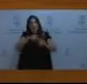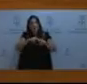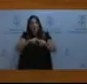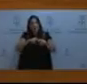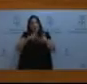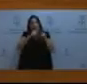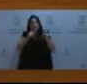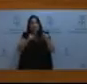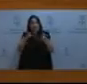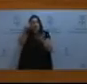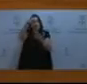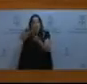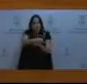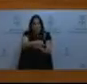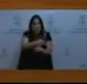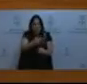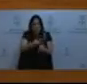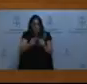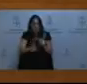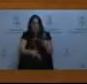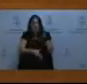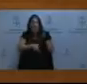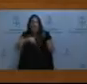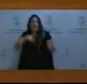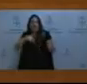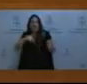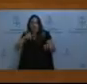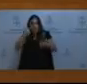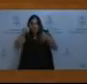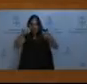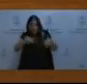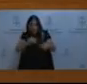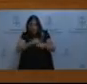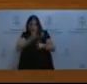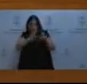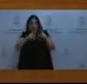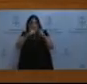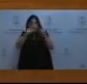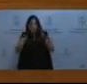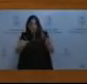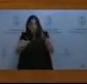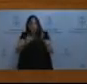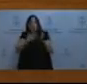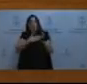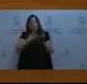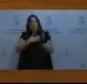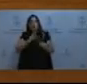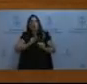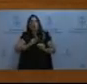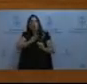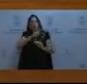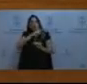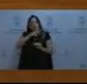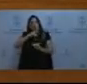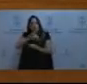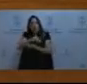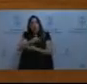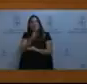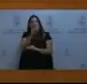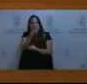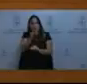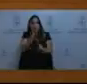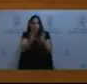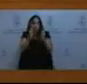política general absolutamente básica para que los asturianos, primero, conserven su patrimonio milenario y, segundo, se le otorgue un rendimiento